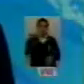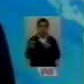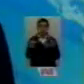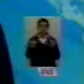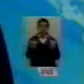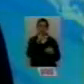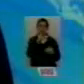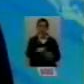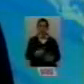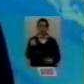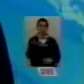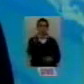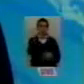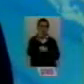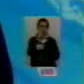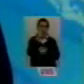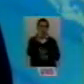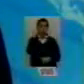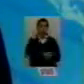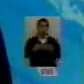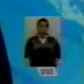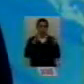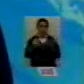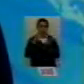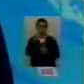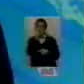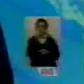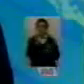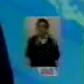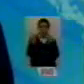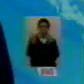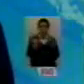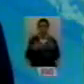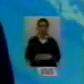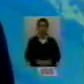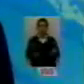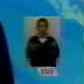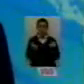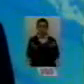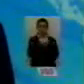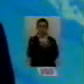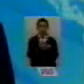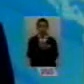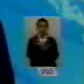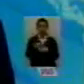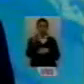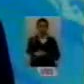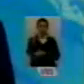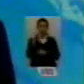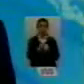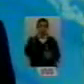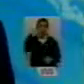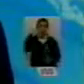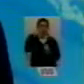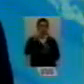para informarles del tema adelantado hace algunos minutos, porque empresarios privados hoy han asegurado que están dispuestos a acompañar las inversiones del gobierno hasta